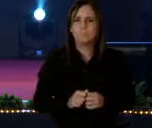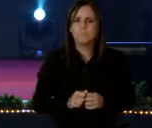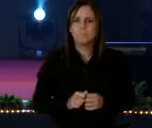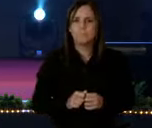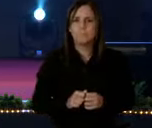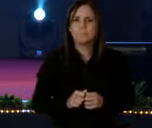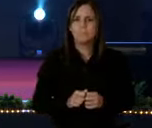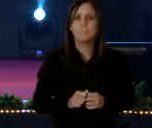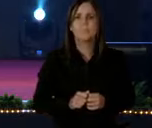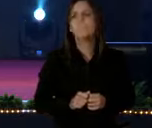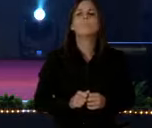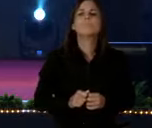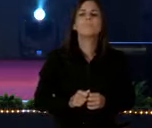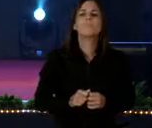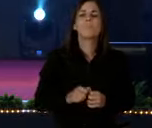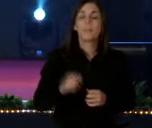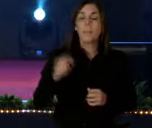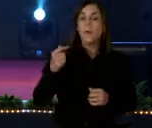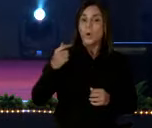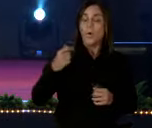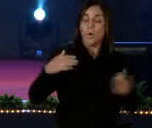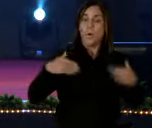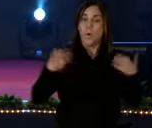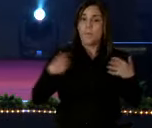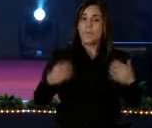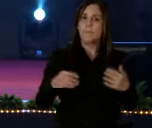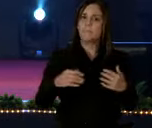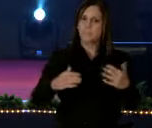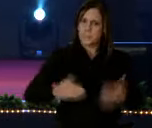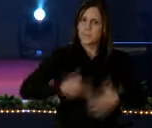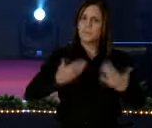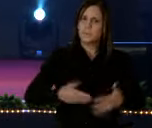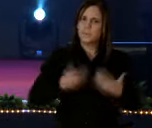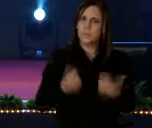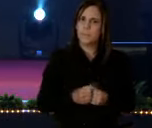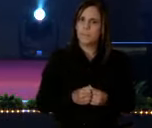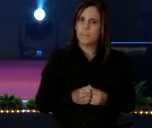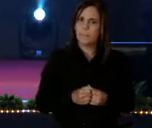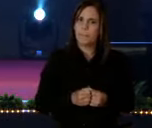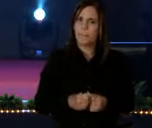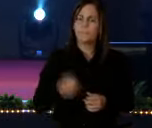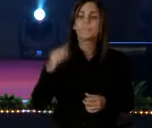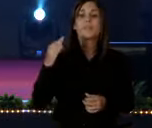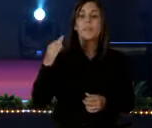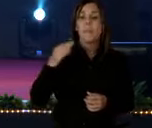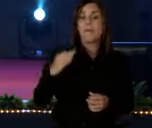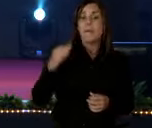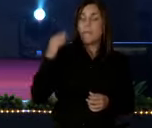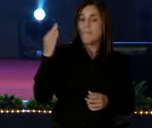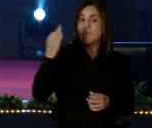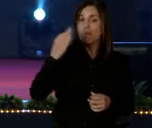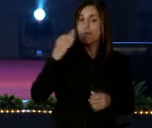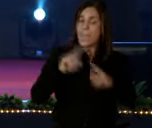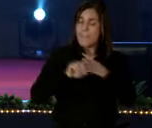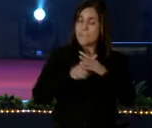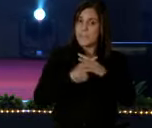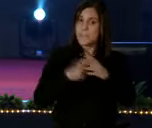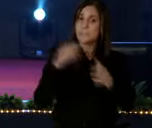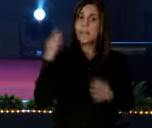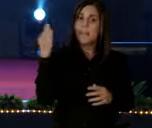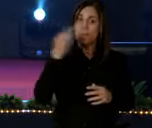nosotros como jóvenes para disfrutar, ¿verdad? Estará con nosotros, espérate, será del viernes 5 al sábado 6 de noviembre, el viernes desde las 7 de la